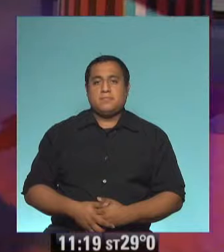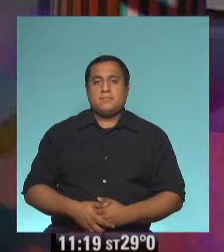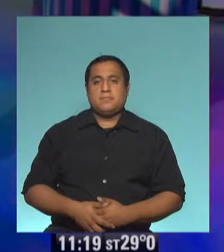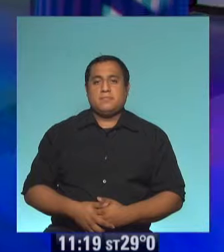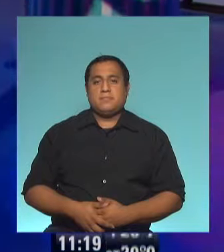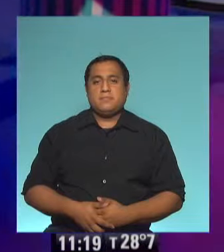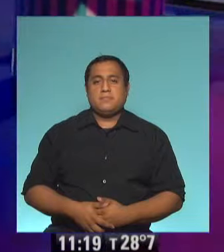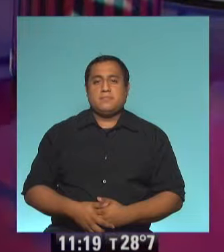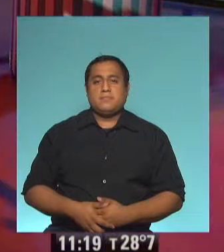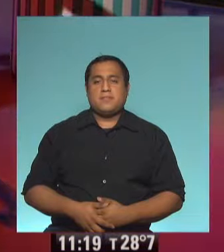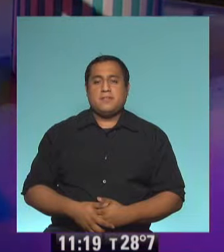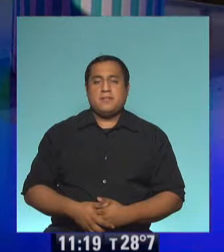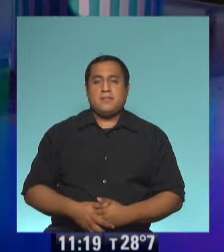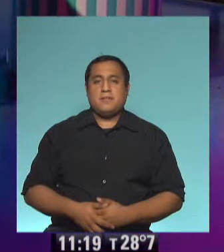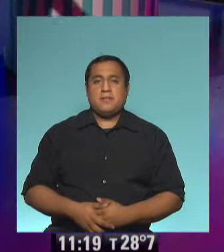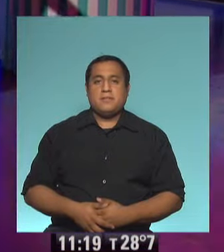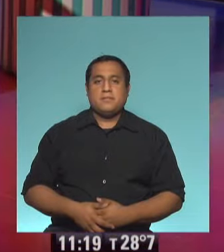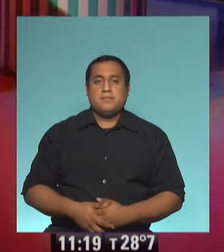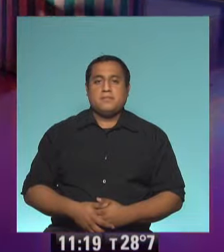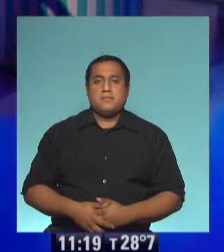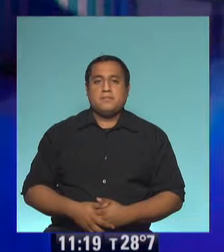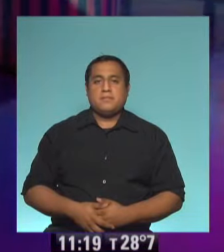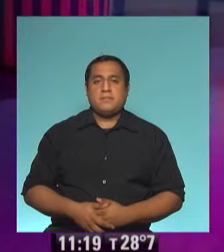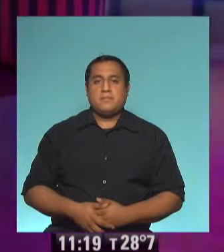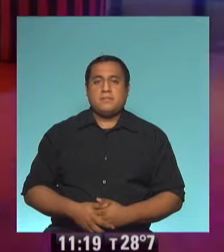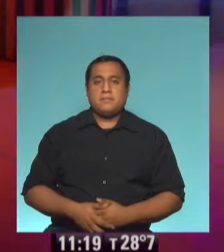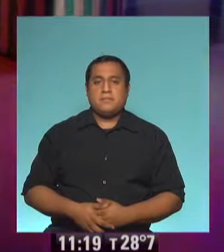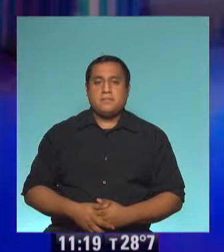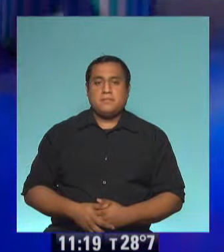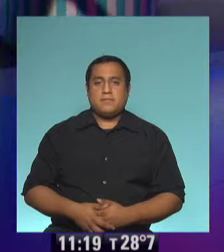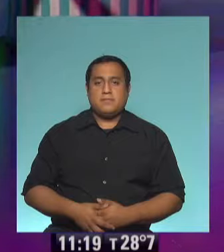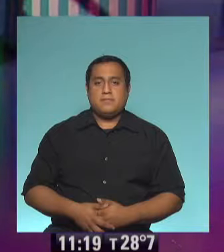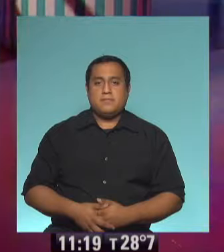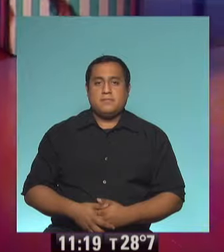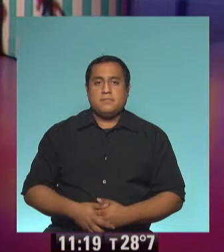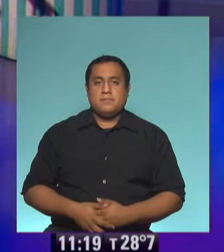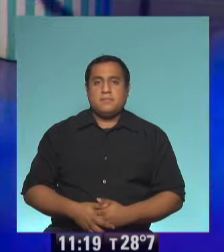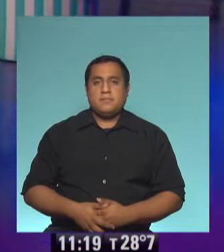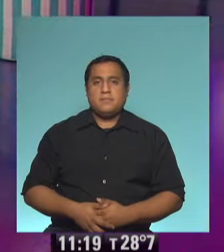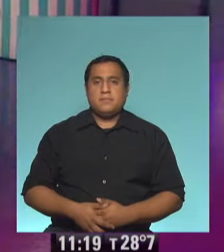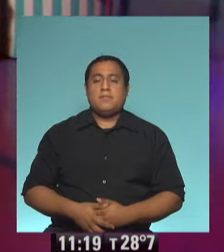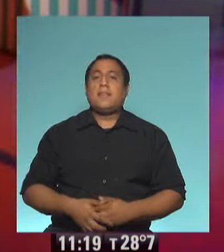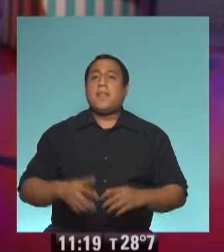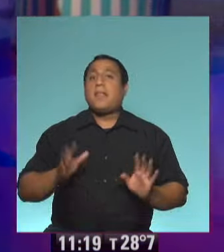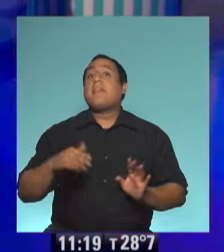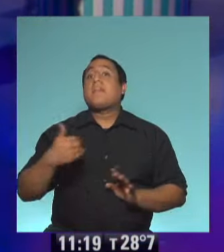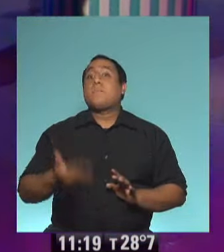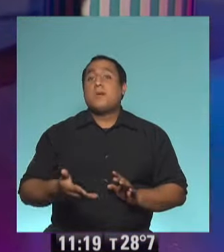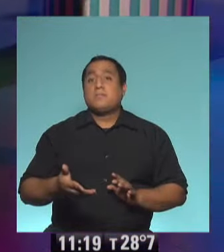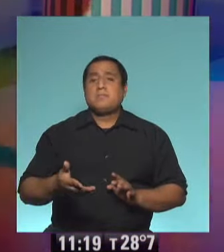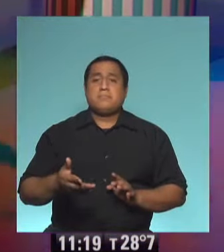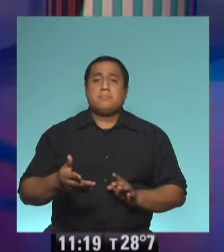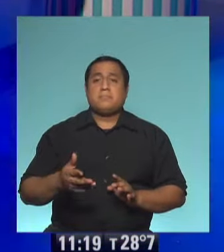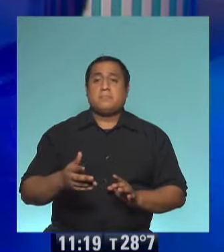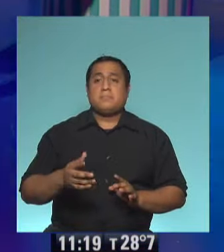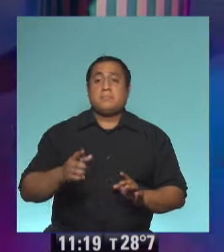son parte de nuestro programa. Desde piso casa todas las mañanas. Y ahí muy simple, para la derecha, para la